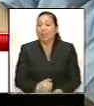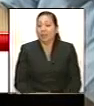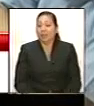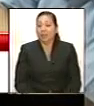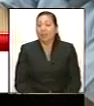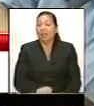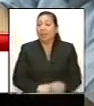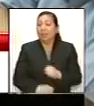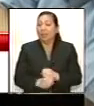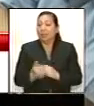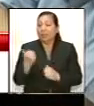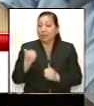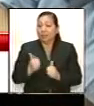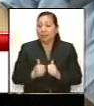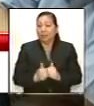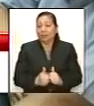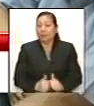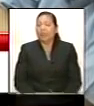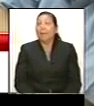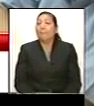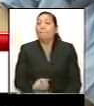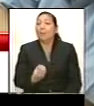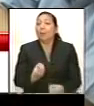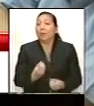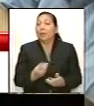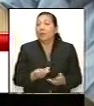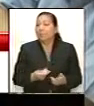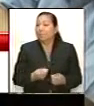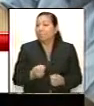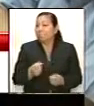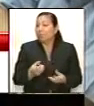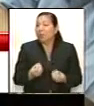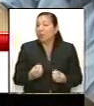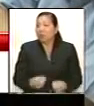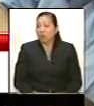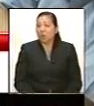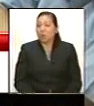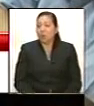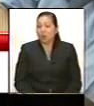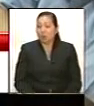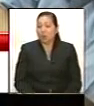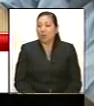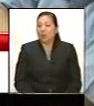el año pasado nos acompañó CHS Alternativo explicando a las personas cómo